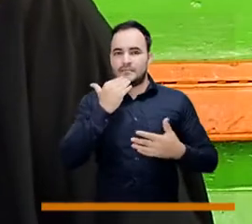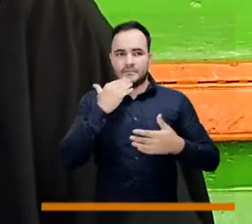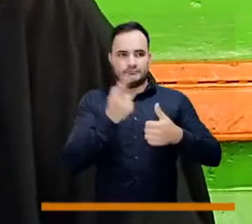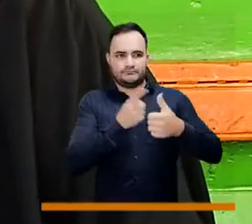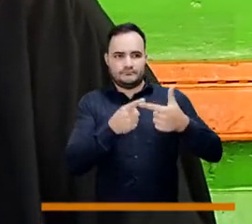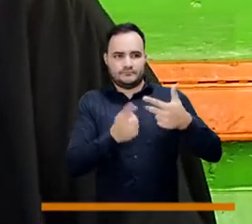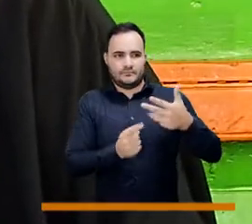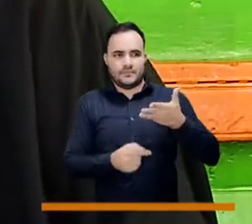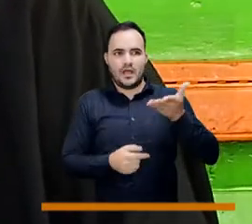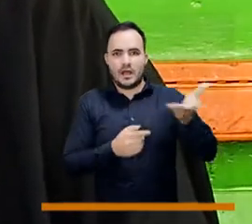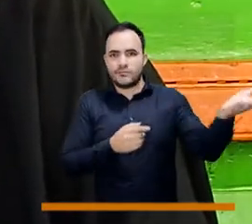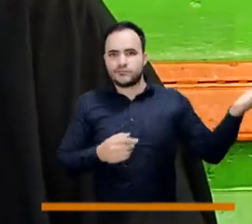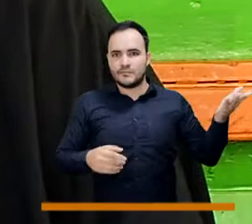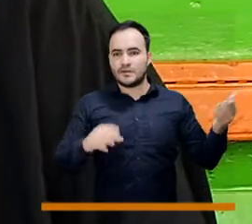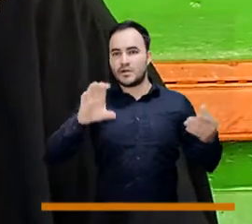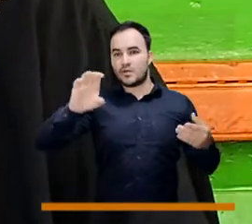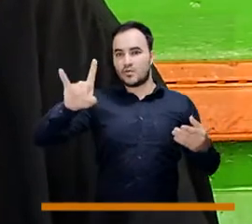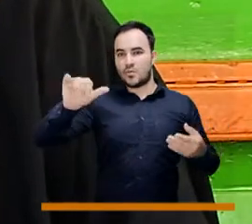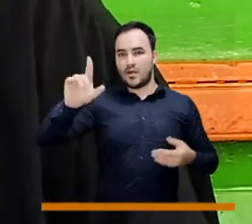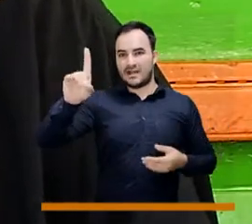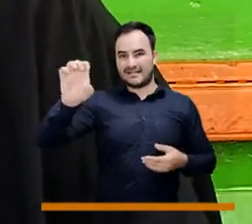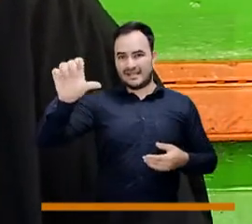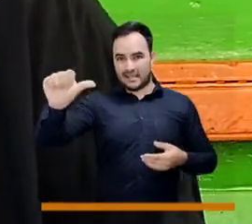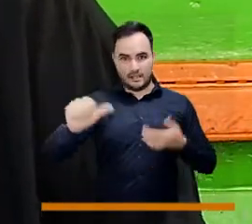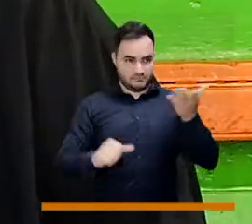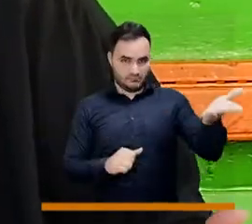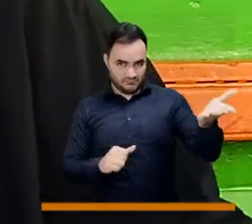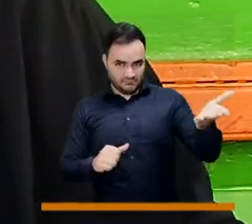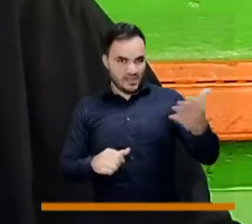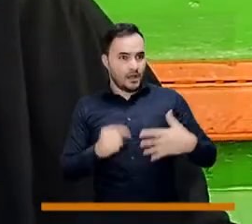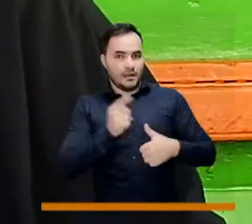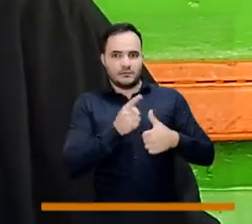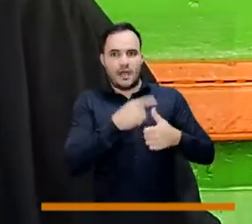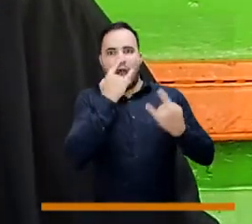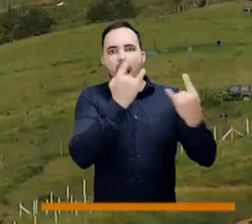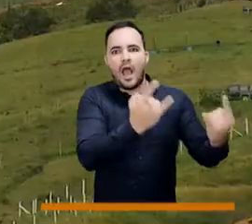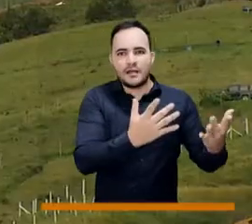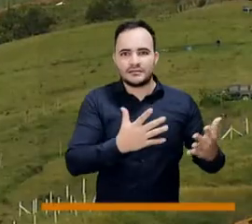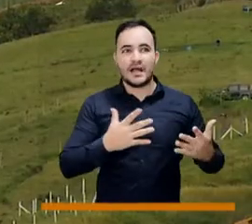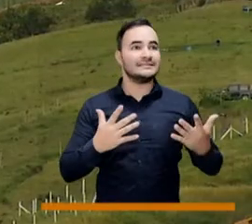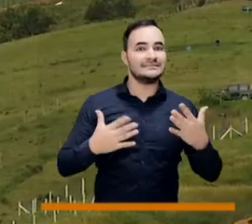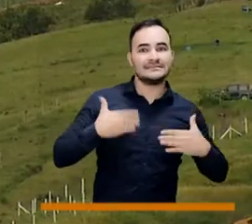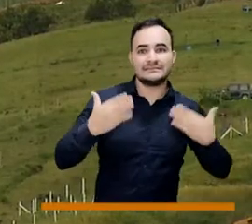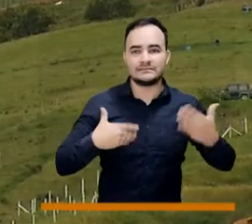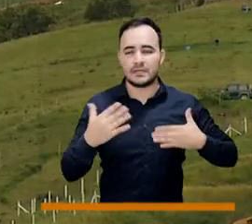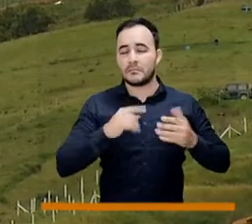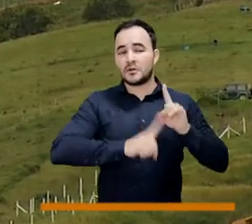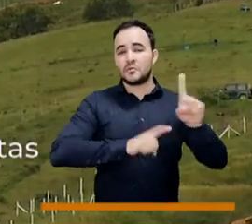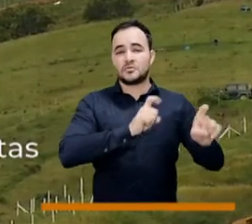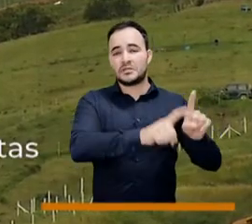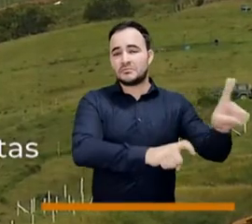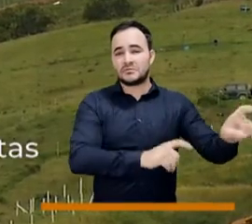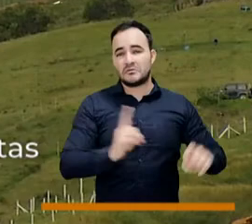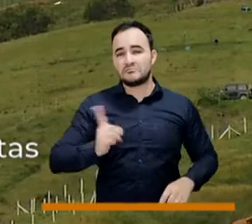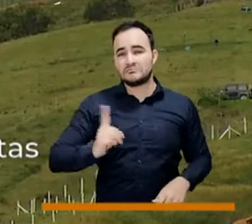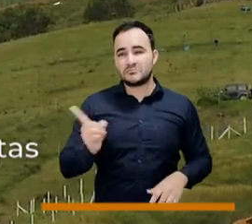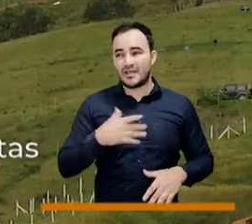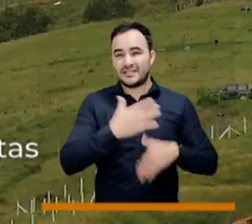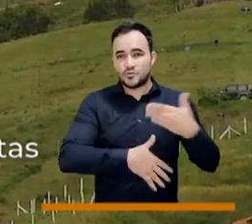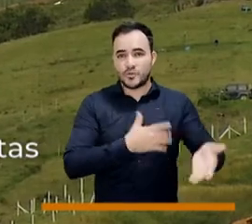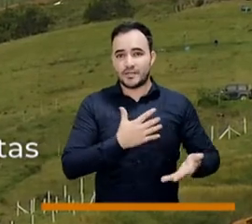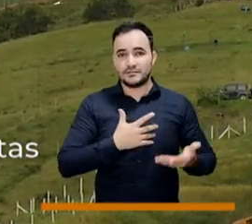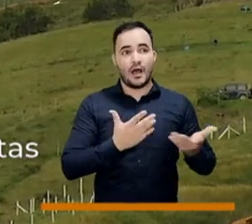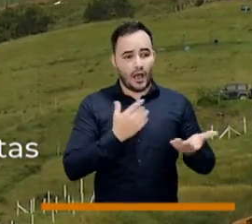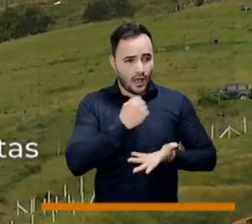Ecualdea. Sí, como Ecualdea. Entonces, las personas ni siquiera preguntan, pero al final resultan en una